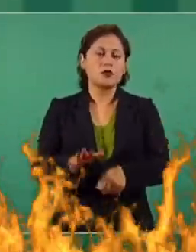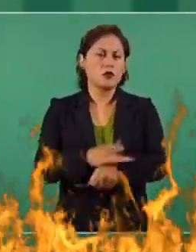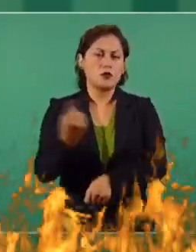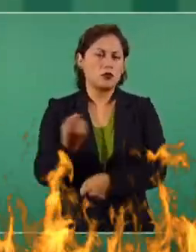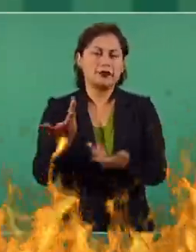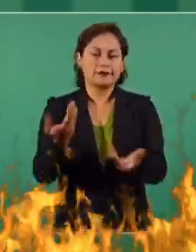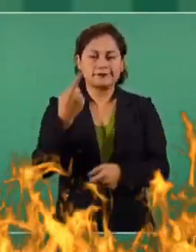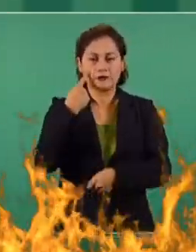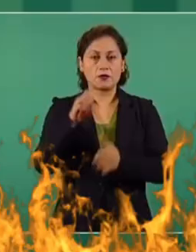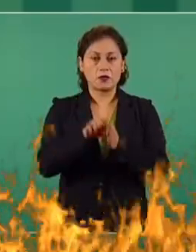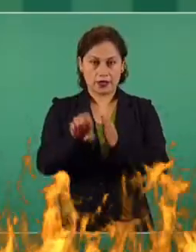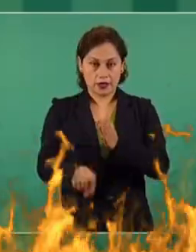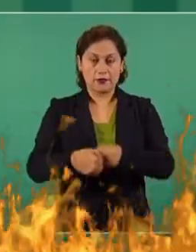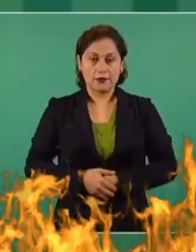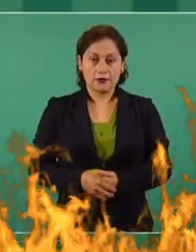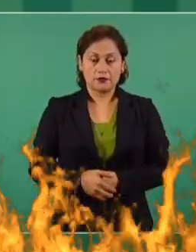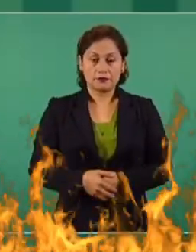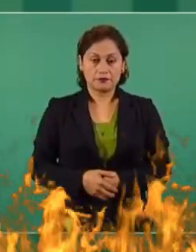dejarlos que